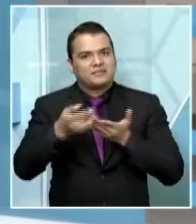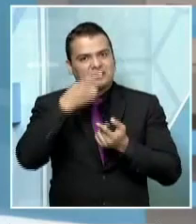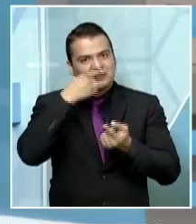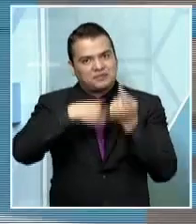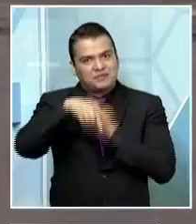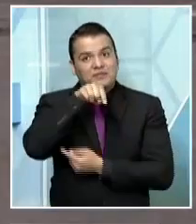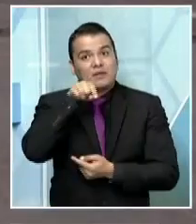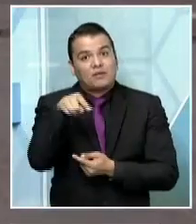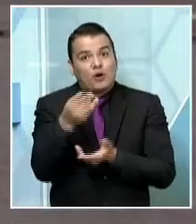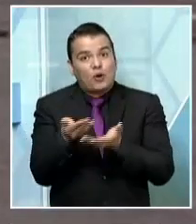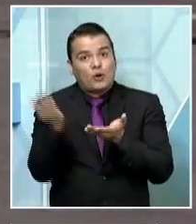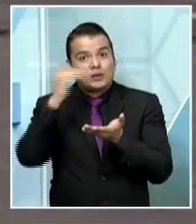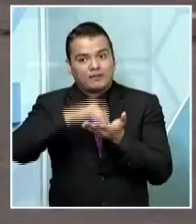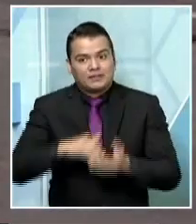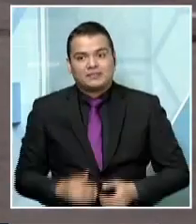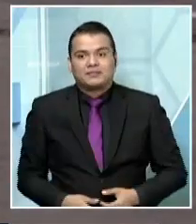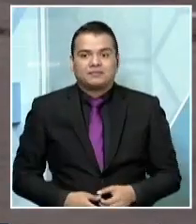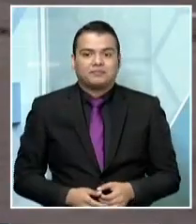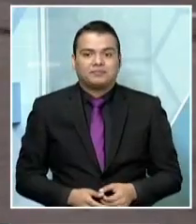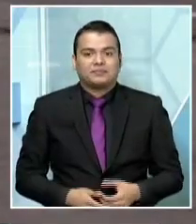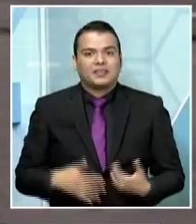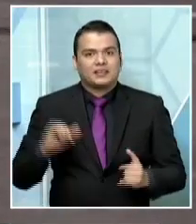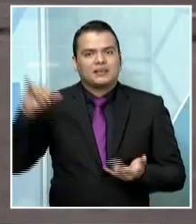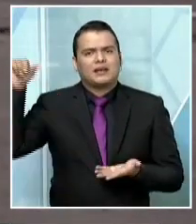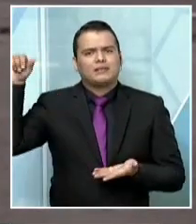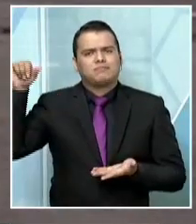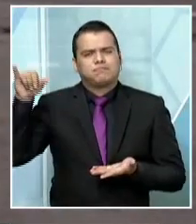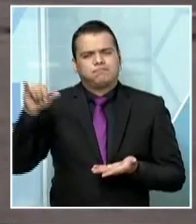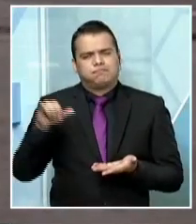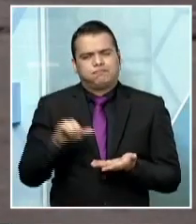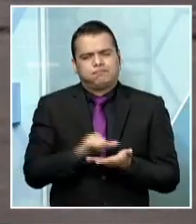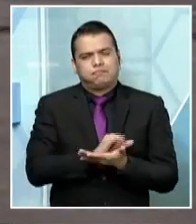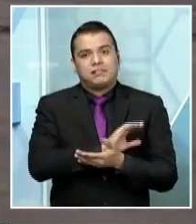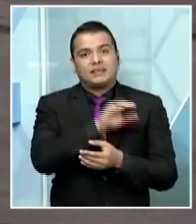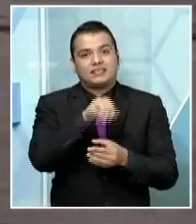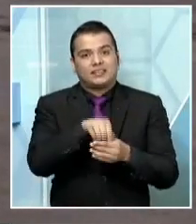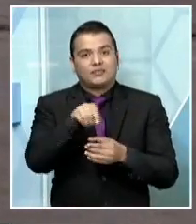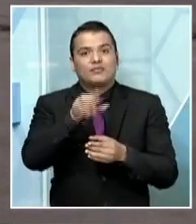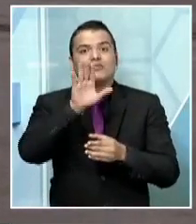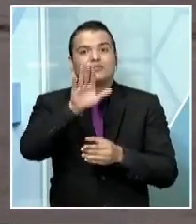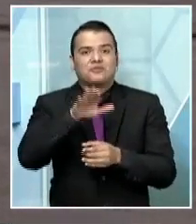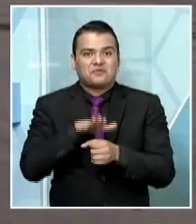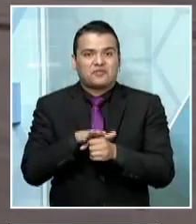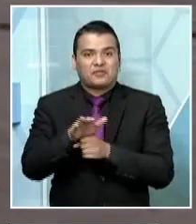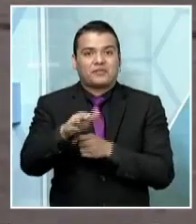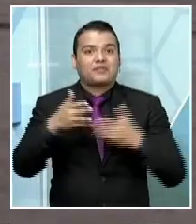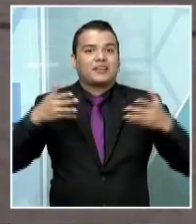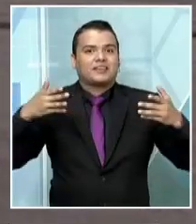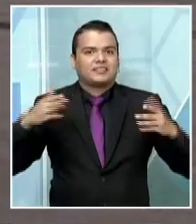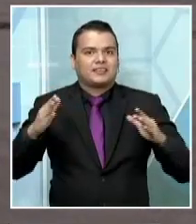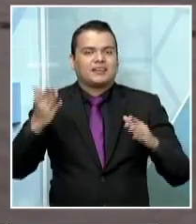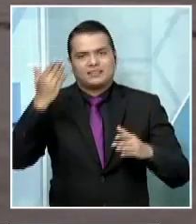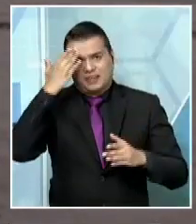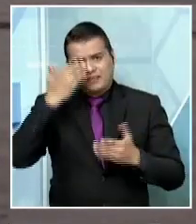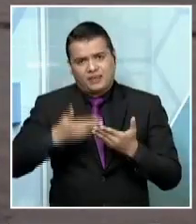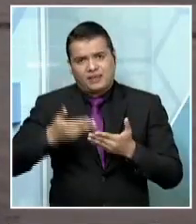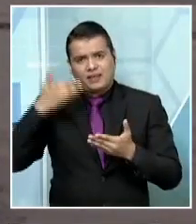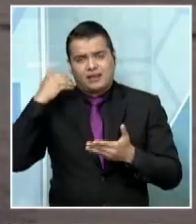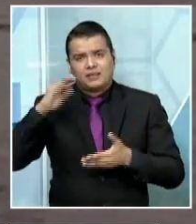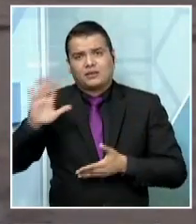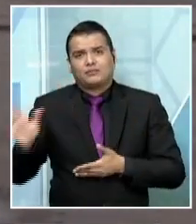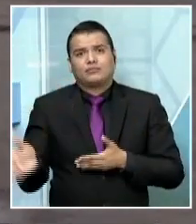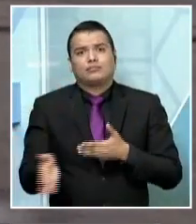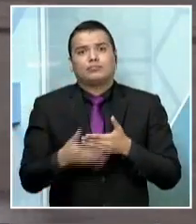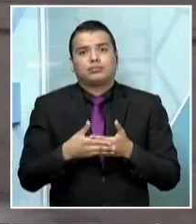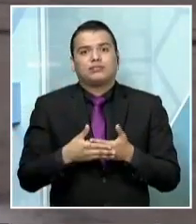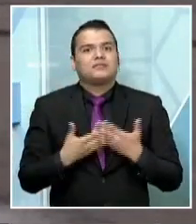zona. Ese es el primer avión que aterriza en el aeropuerto Gerardo Tobar López de Buenaventura. Luego de la reapertura del mismo,